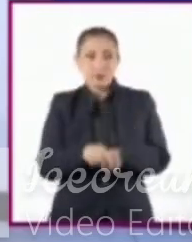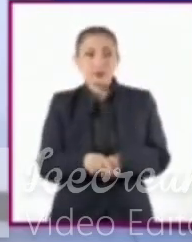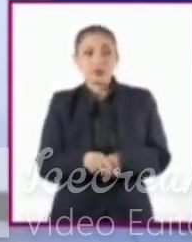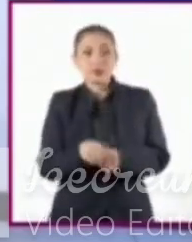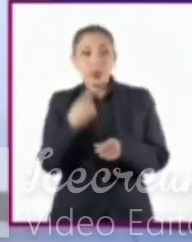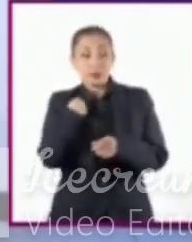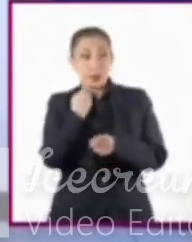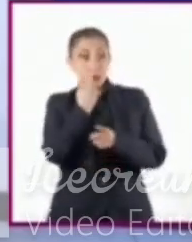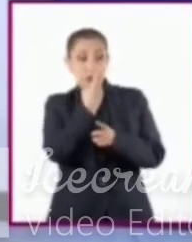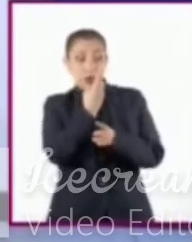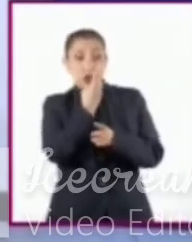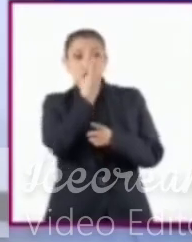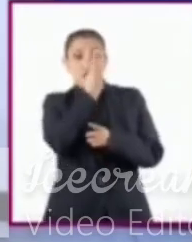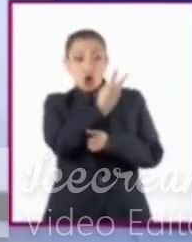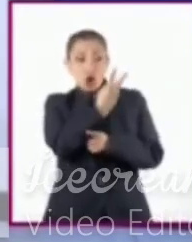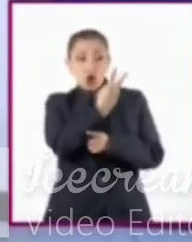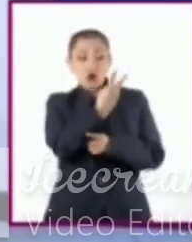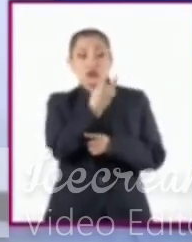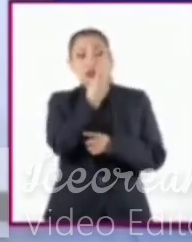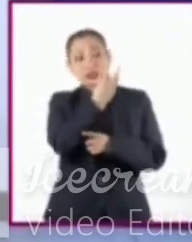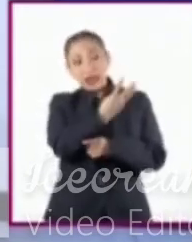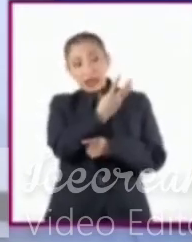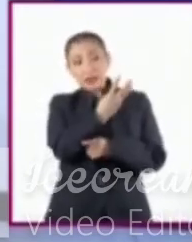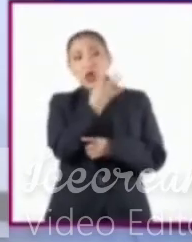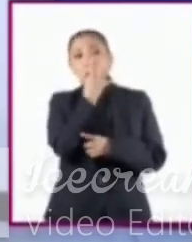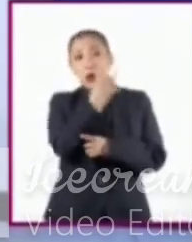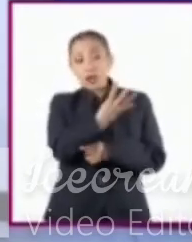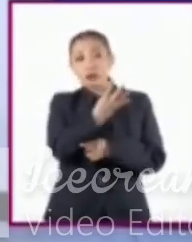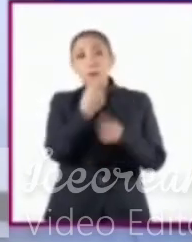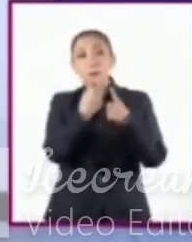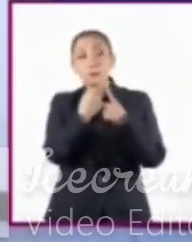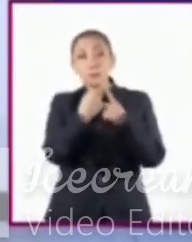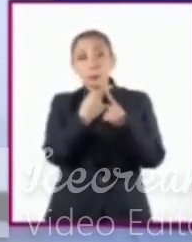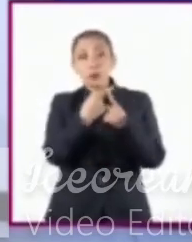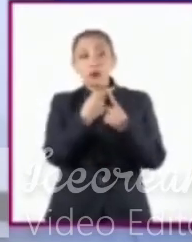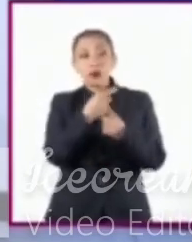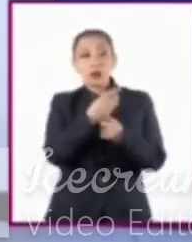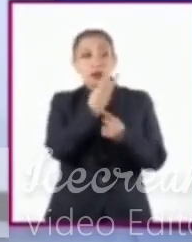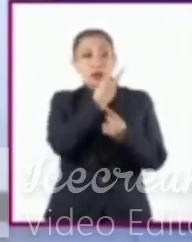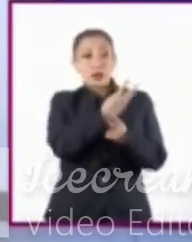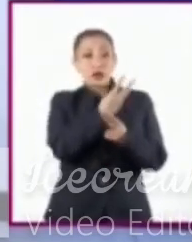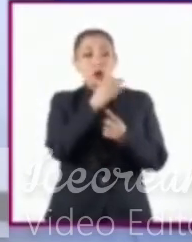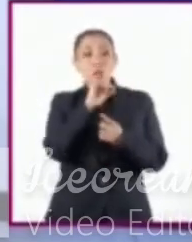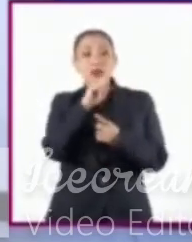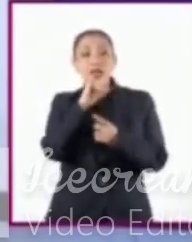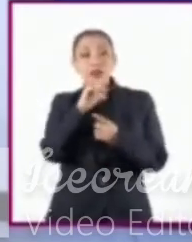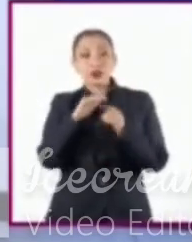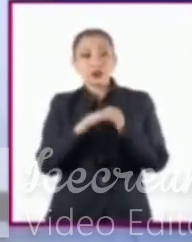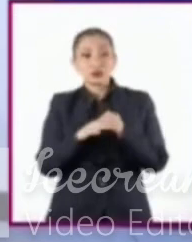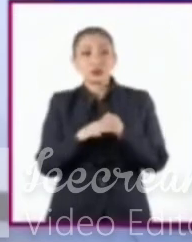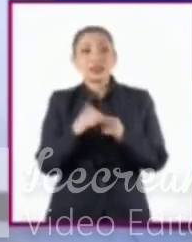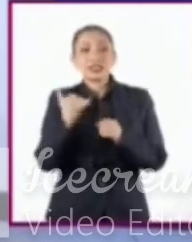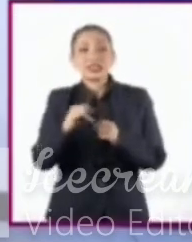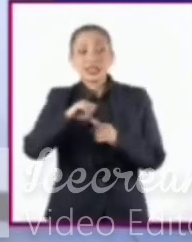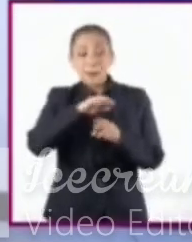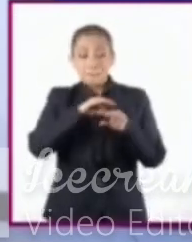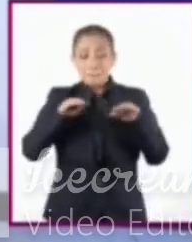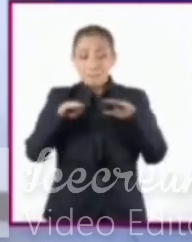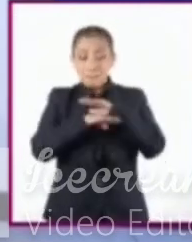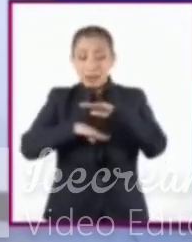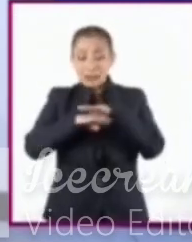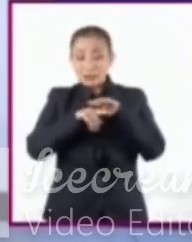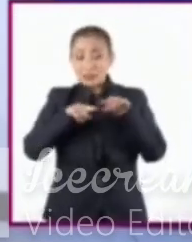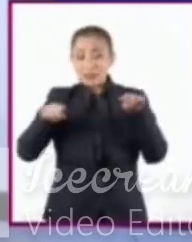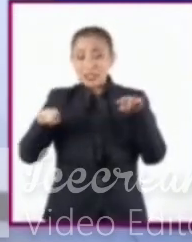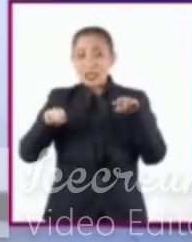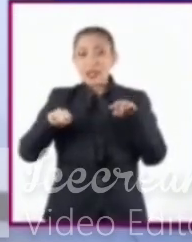al cuadrado 2, 3, 4, tenemos cuadrados con base y altura